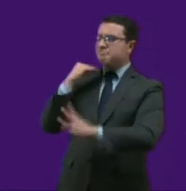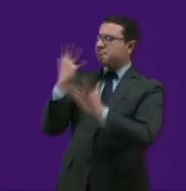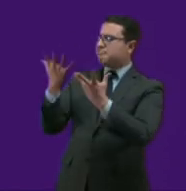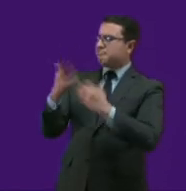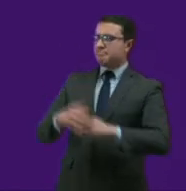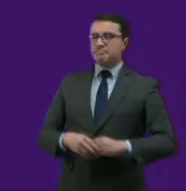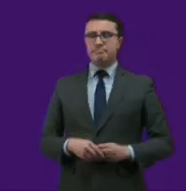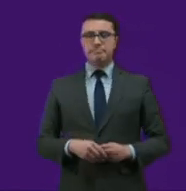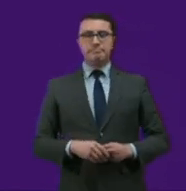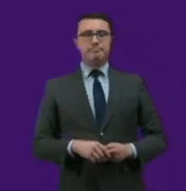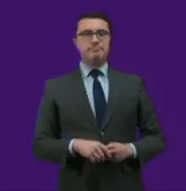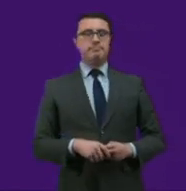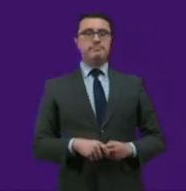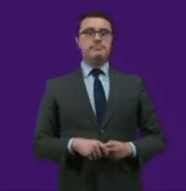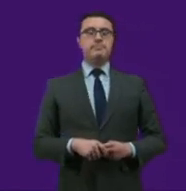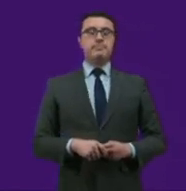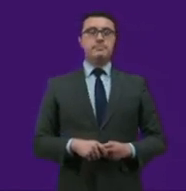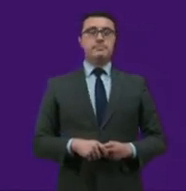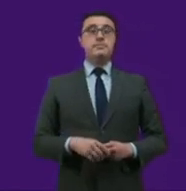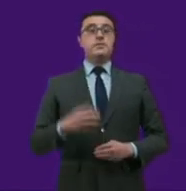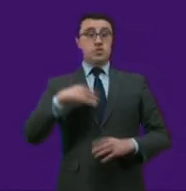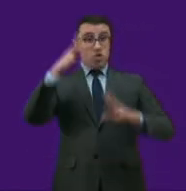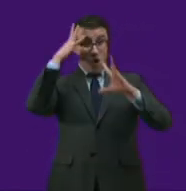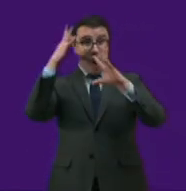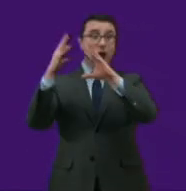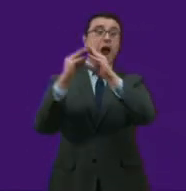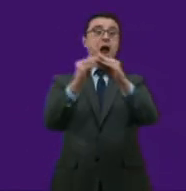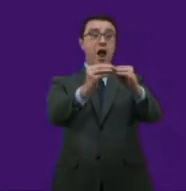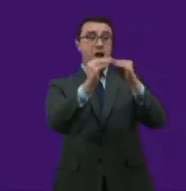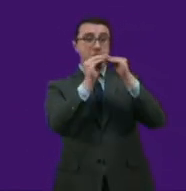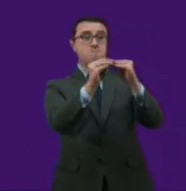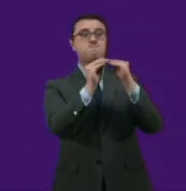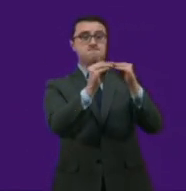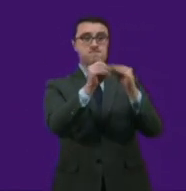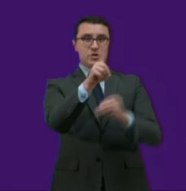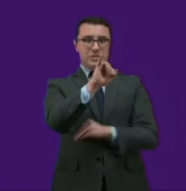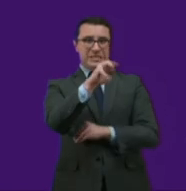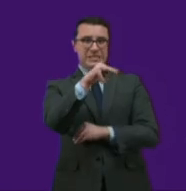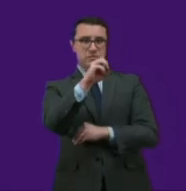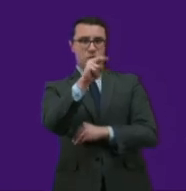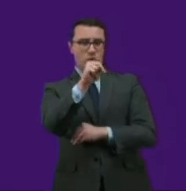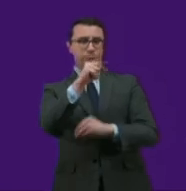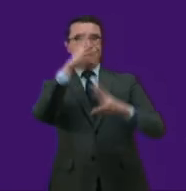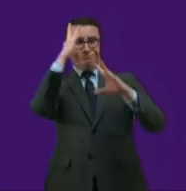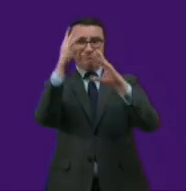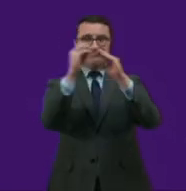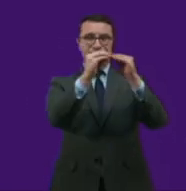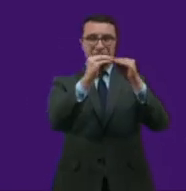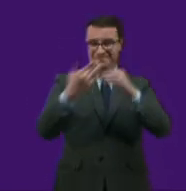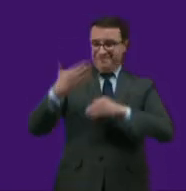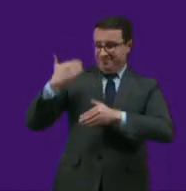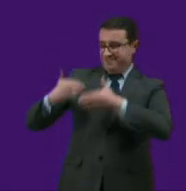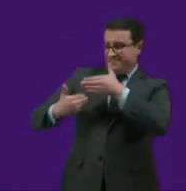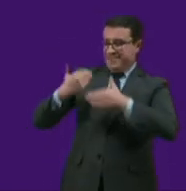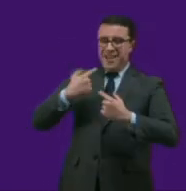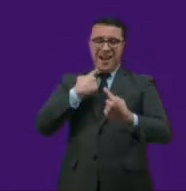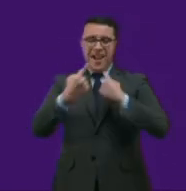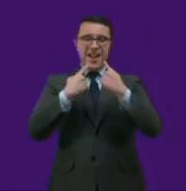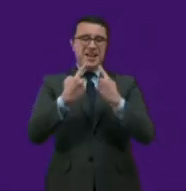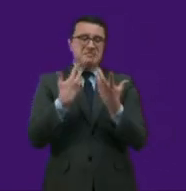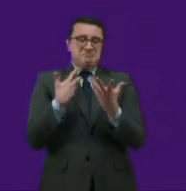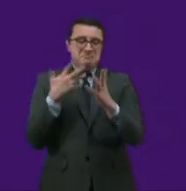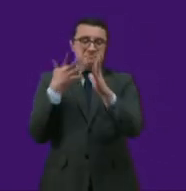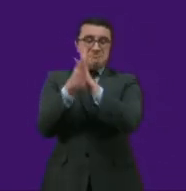Yo estoy totalmente de acuerdo con Simón. Nosotros, como les contaba al principio de esta conversación, pues